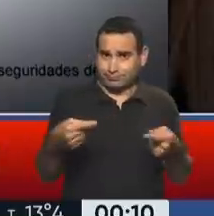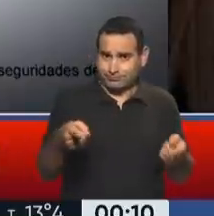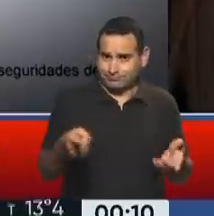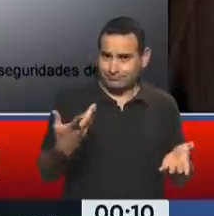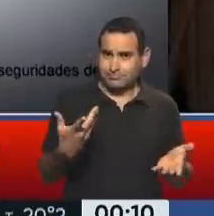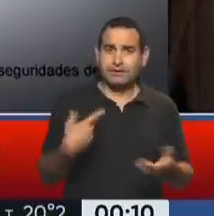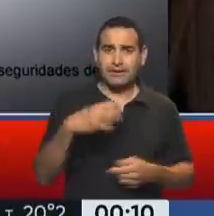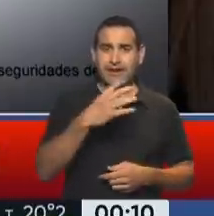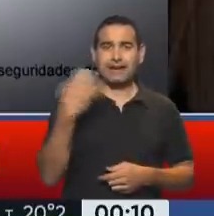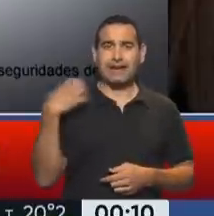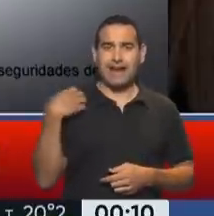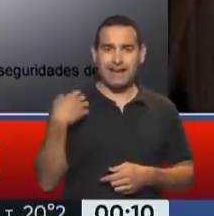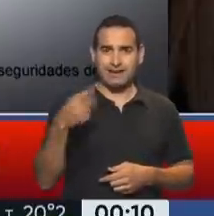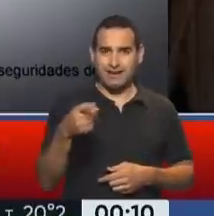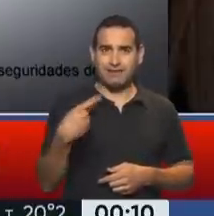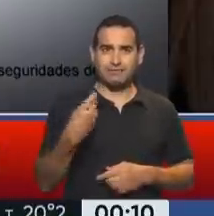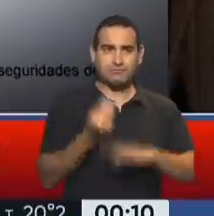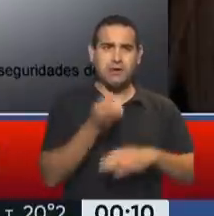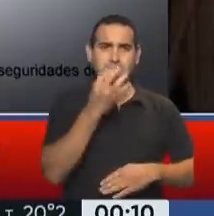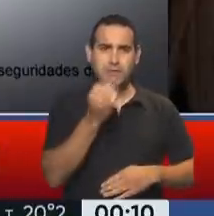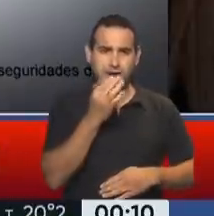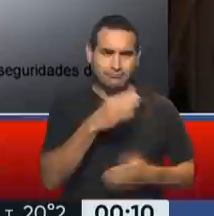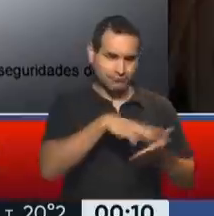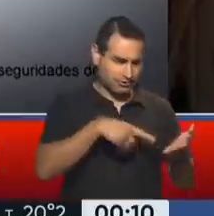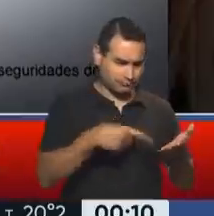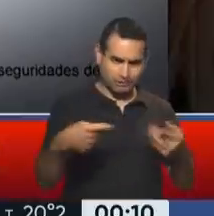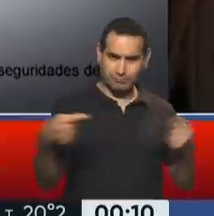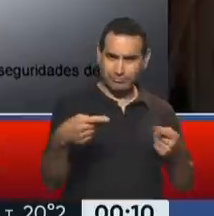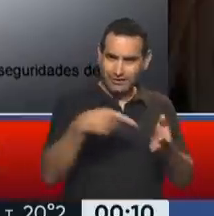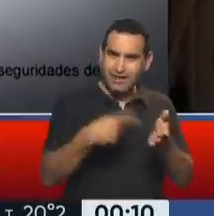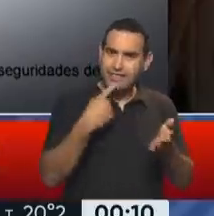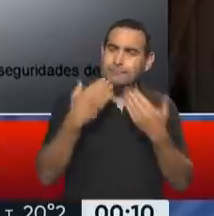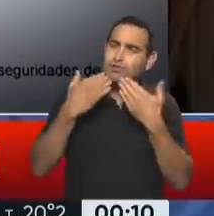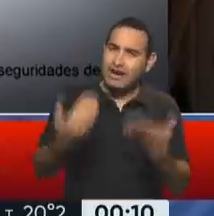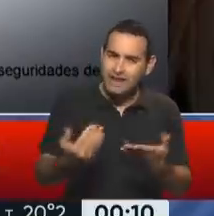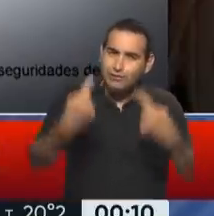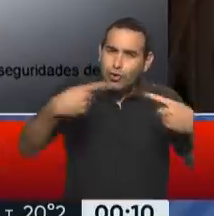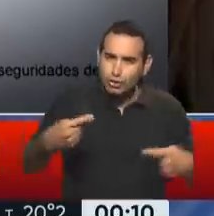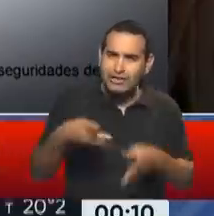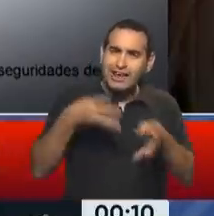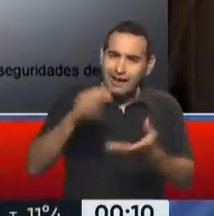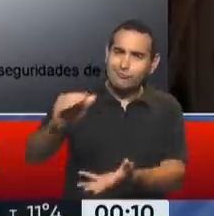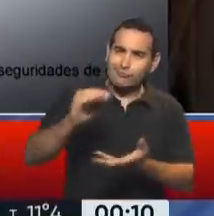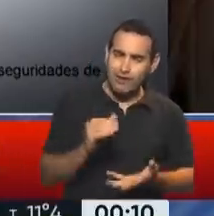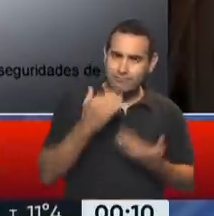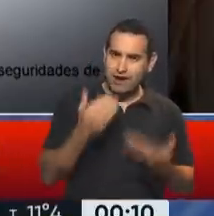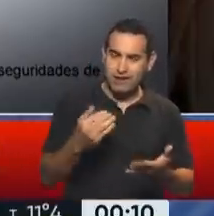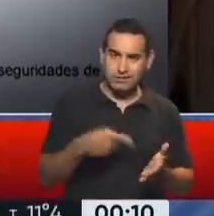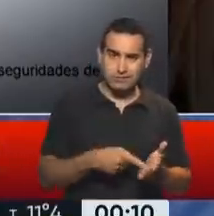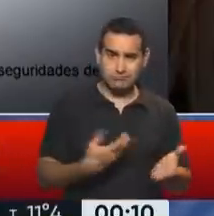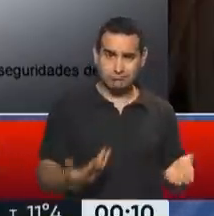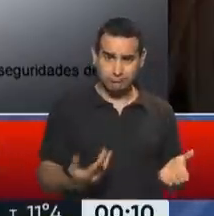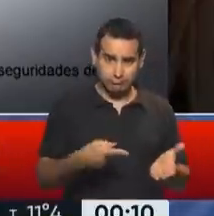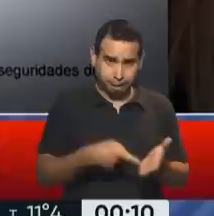absolutamente al general Terceros, él dando agradecimiento de material que le llegó para precisamente